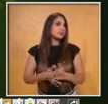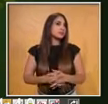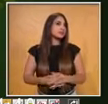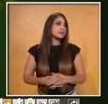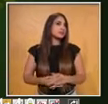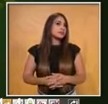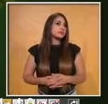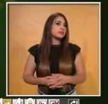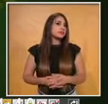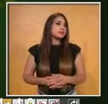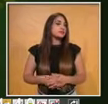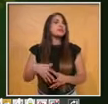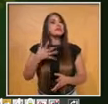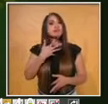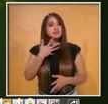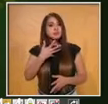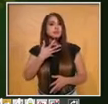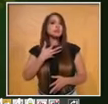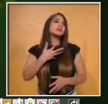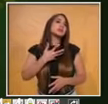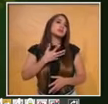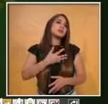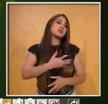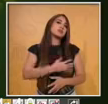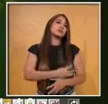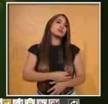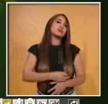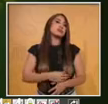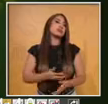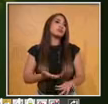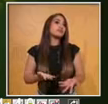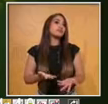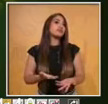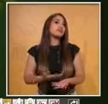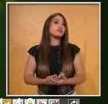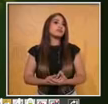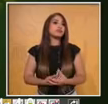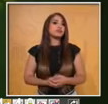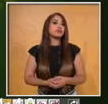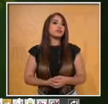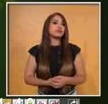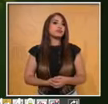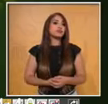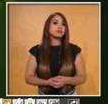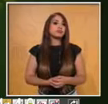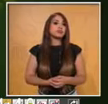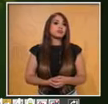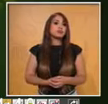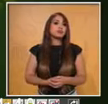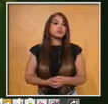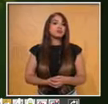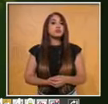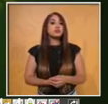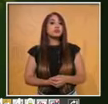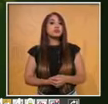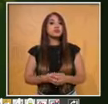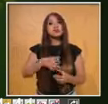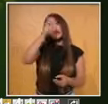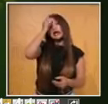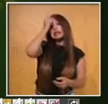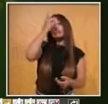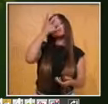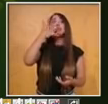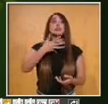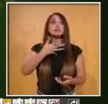Pues el tiempo, hay una analogía con el tiempo, ¿sí? Y bueno, la adivinanza está preguntando por la